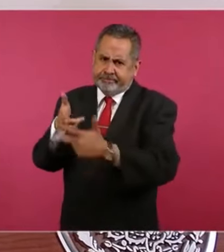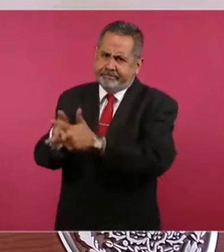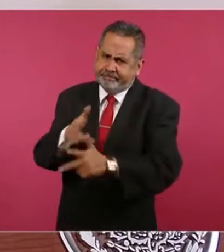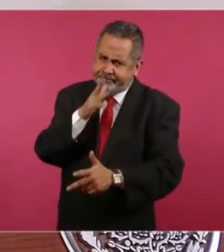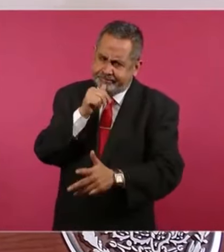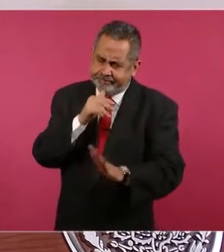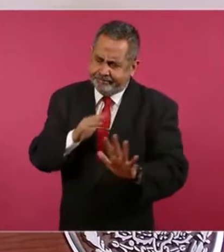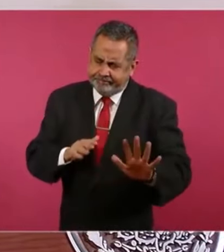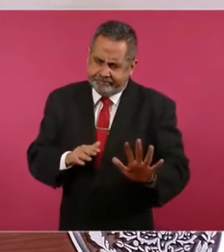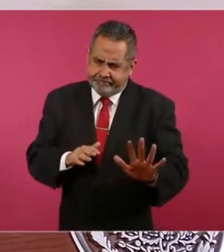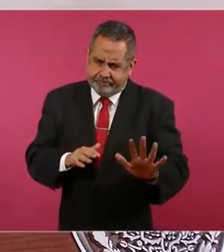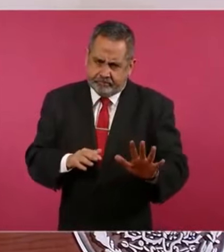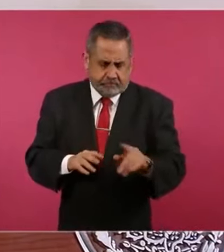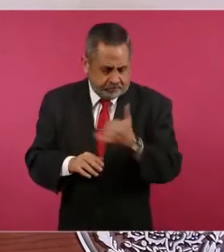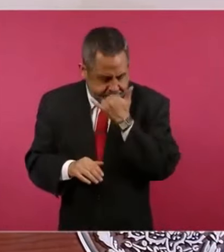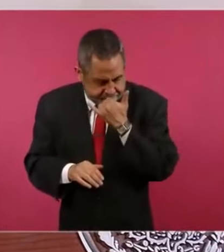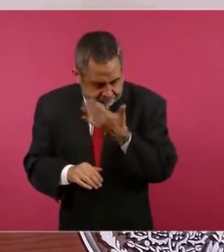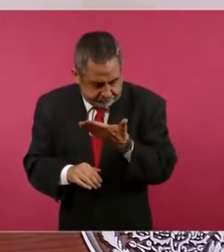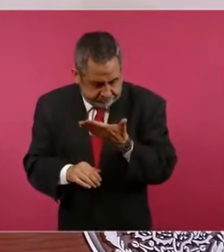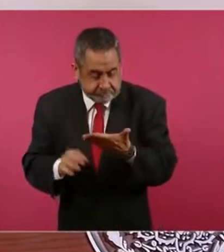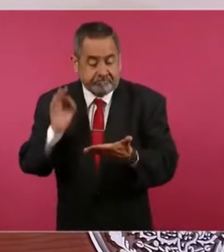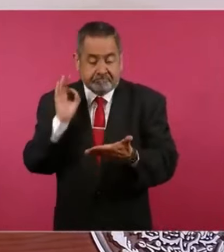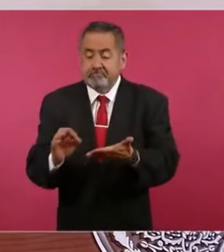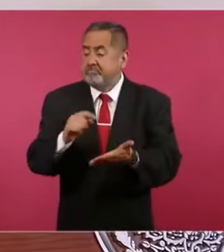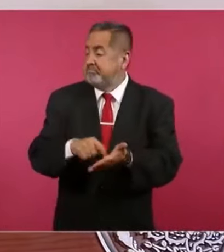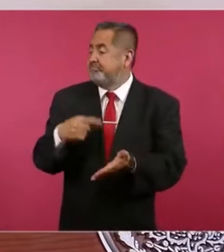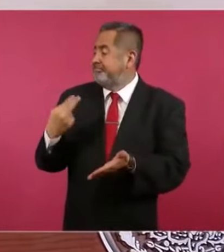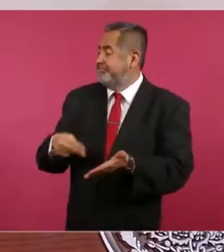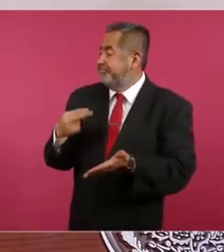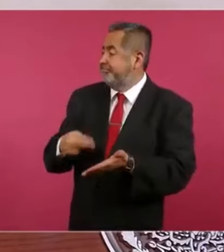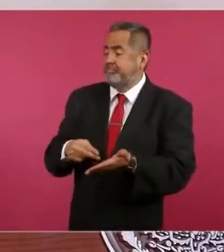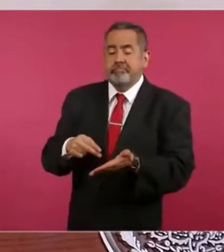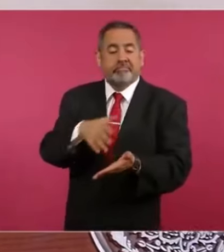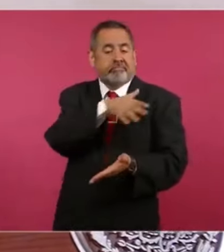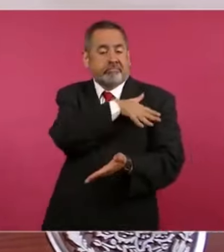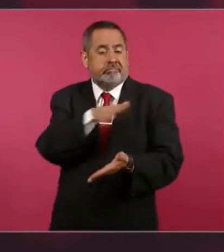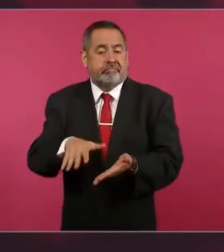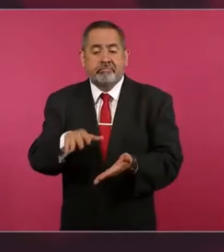Sí, no me equivoqué, general José González Salas.